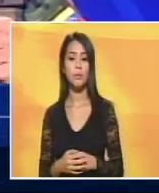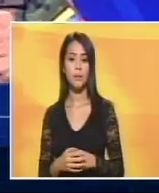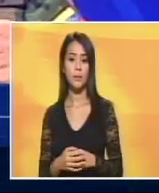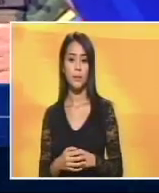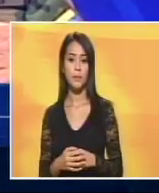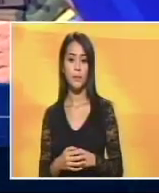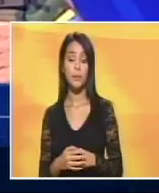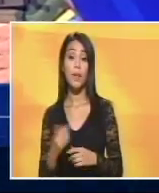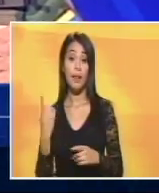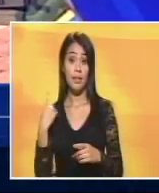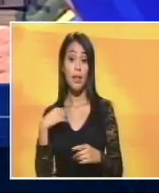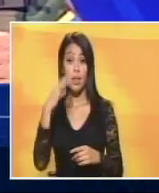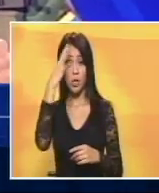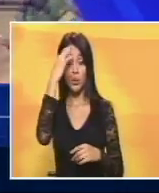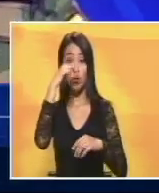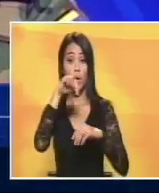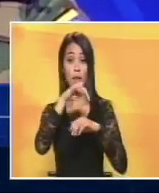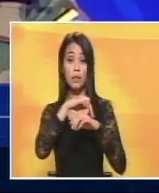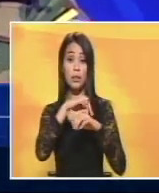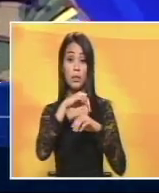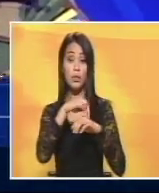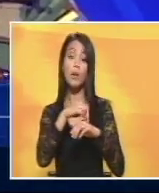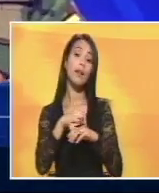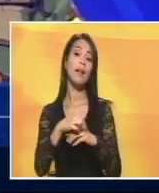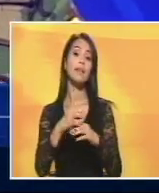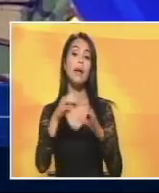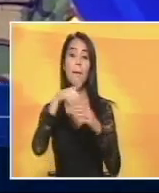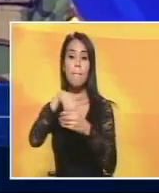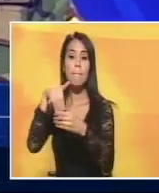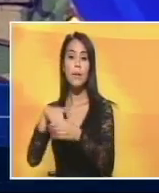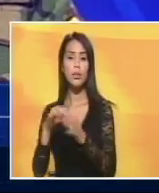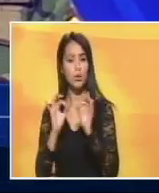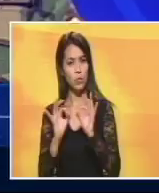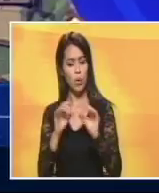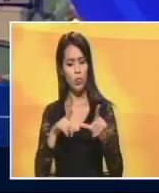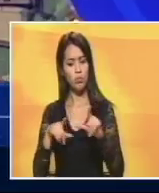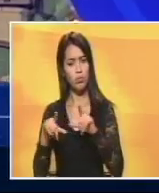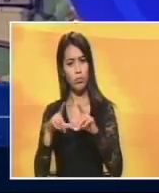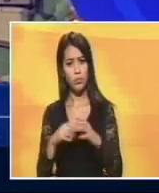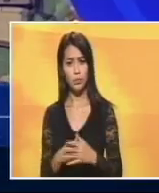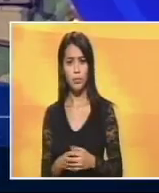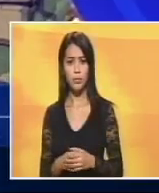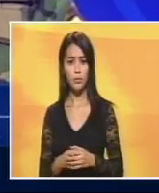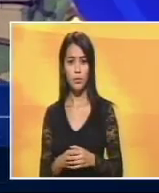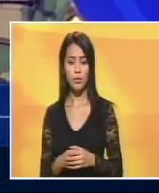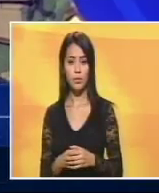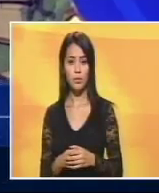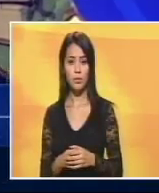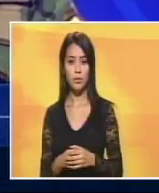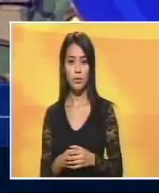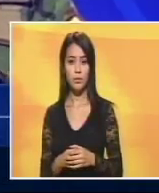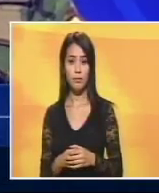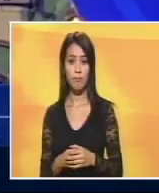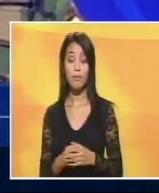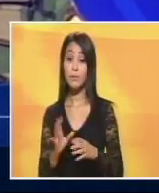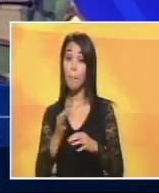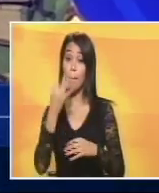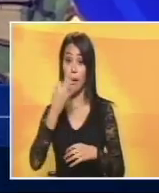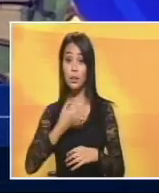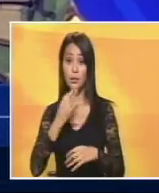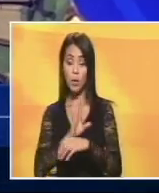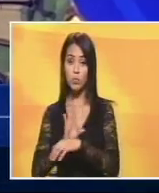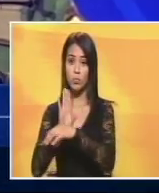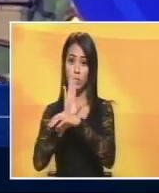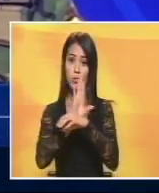tiene el Consejo Nacional Electoral a nivel nacional. Se establecieron unas zonas de seguridad para precisamente asegurarnos